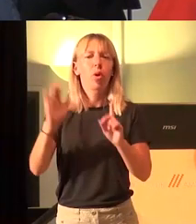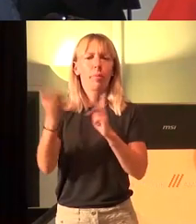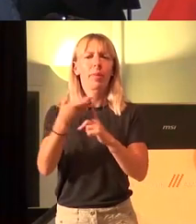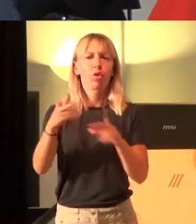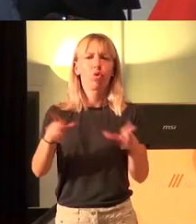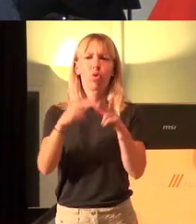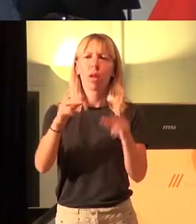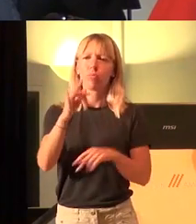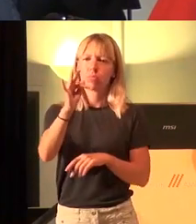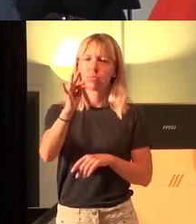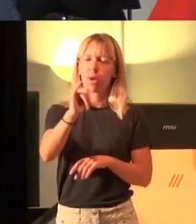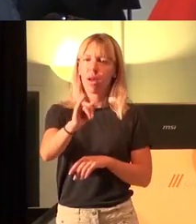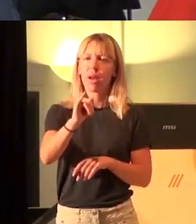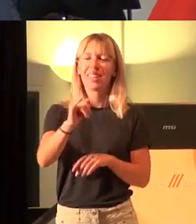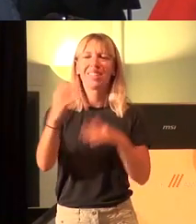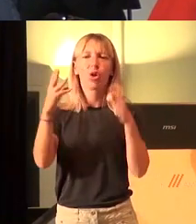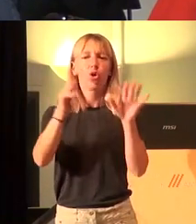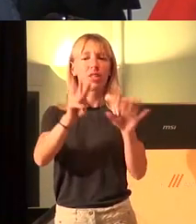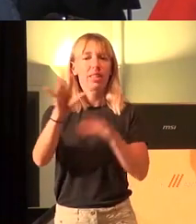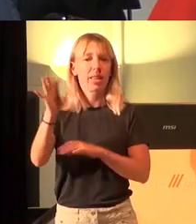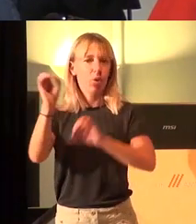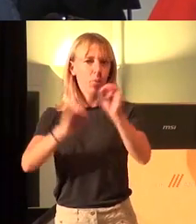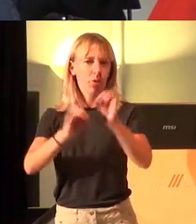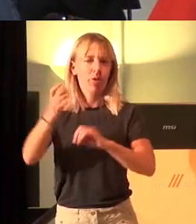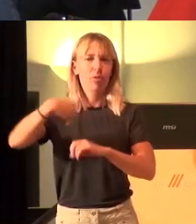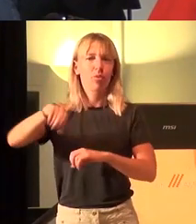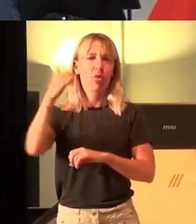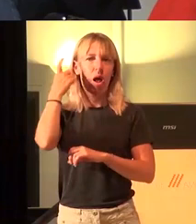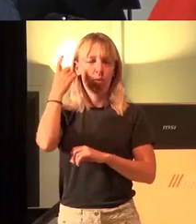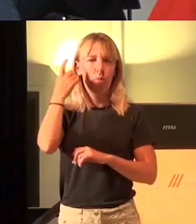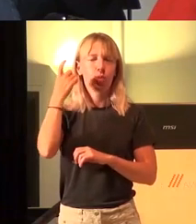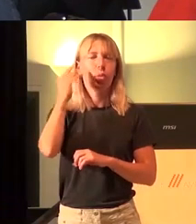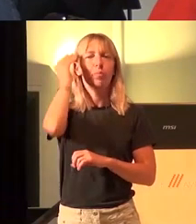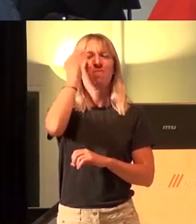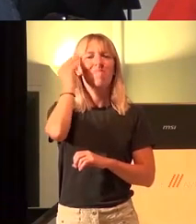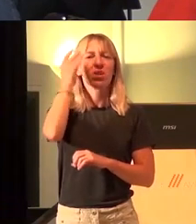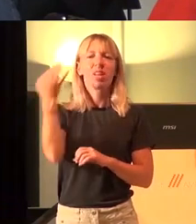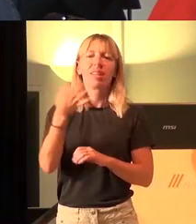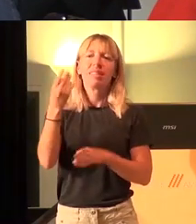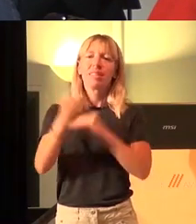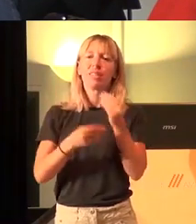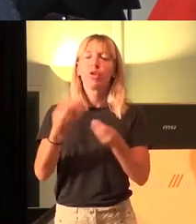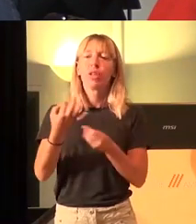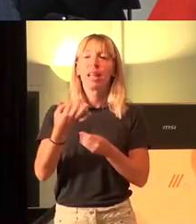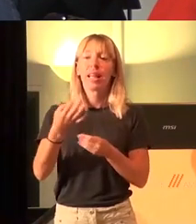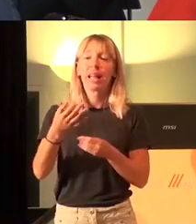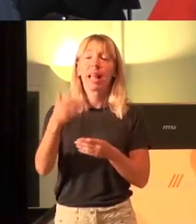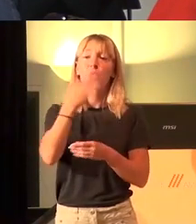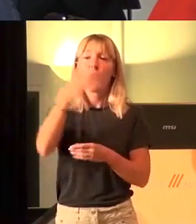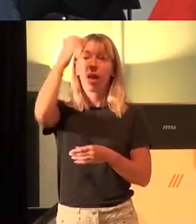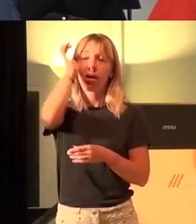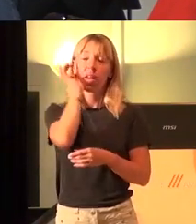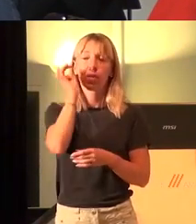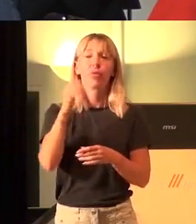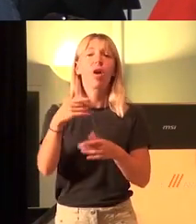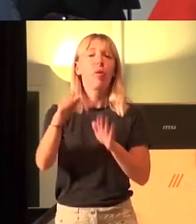positivo. Y el 85% de nuestros alumnos consideran de que el hecho de que la Escuela Reina Sofía tenga